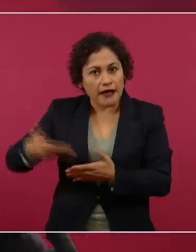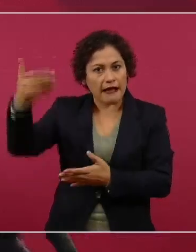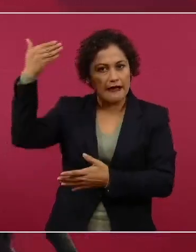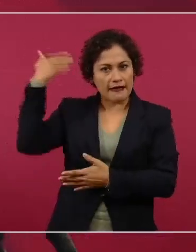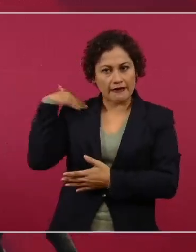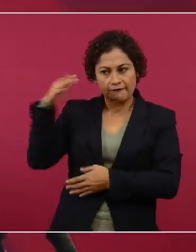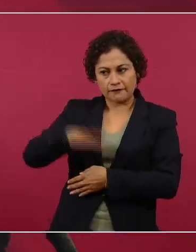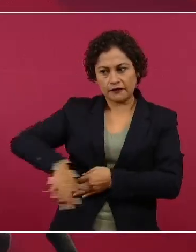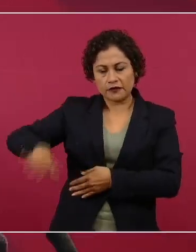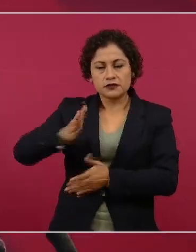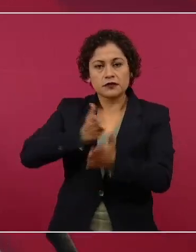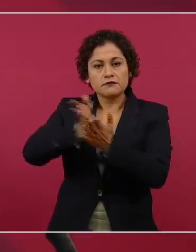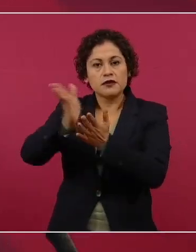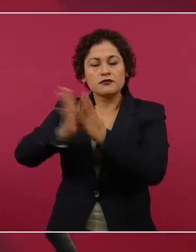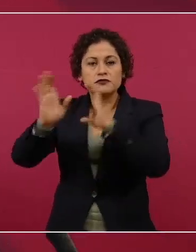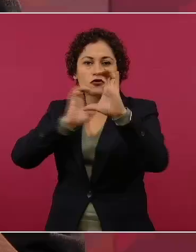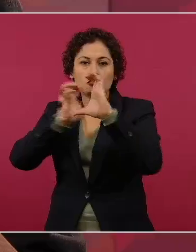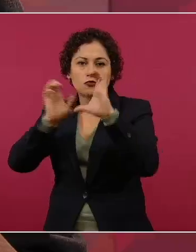gobernantes.